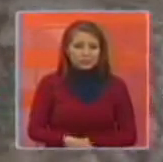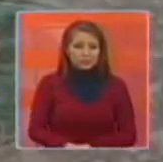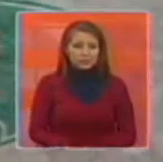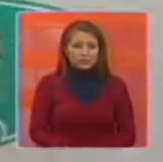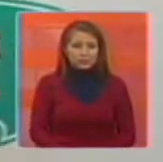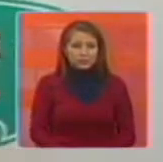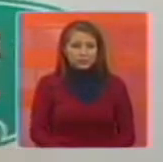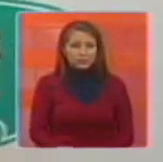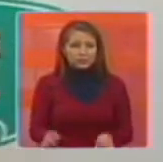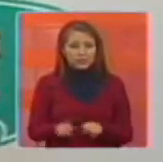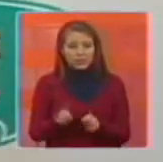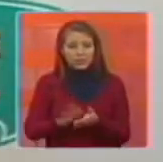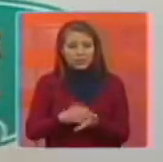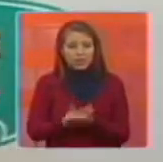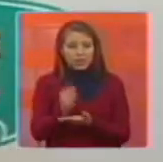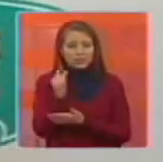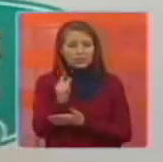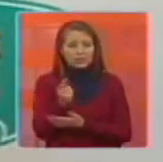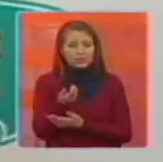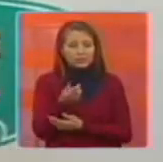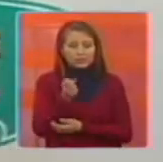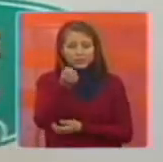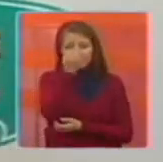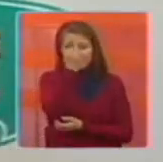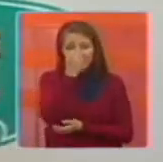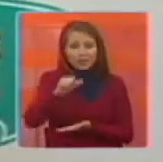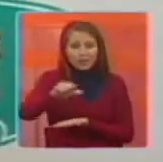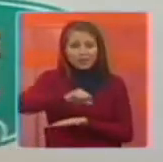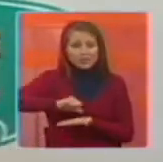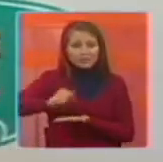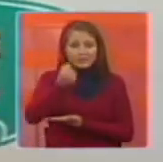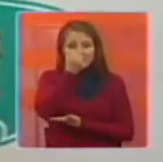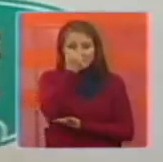porque igual lo voy a refreír con un poquito de achiote. Ahí está.